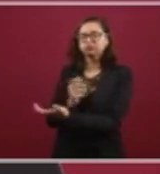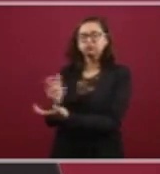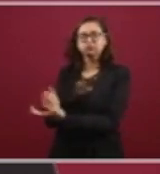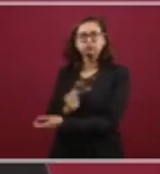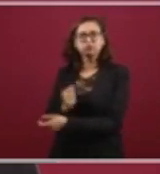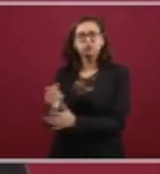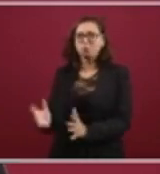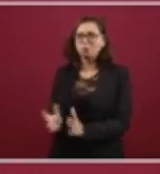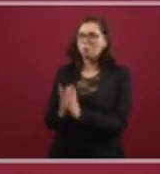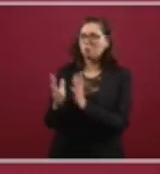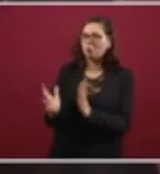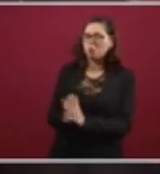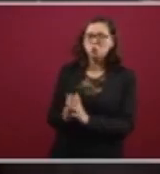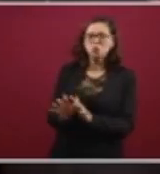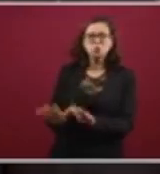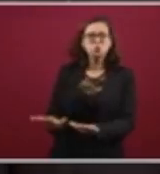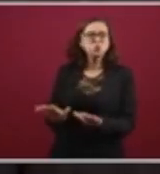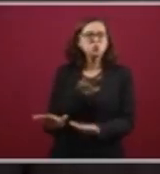participación